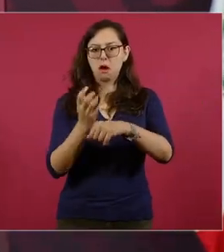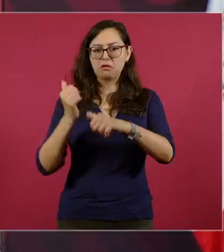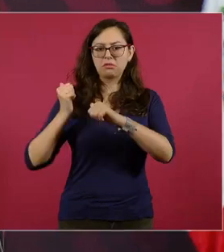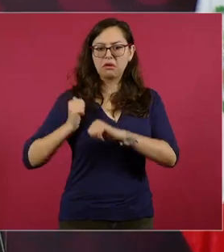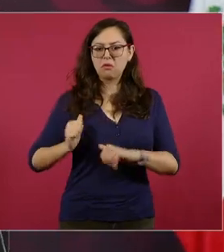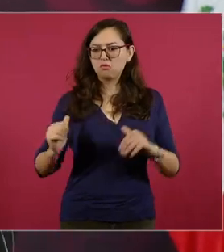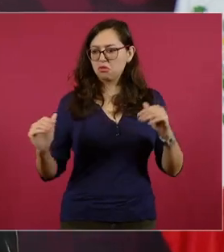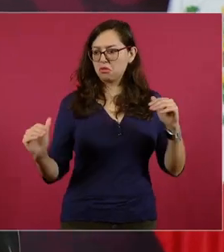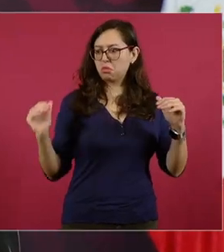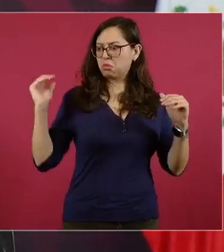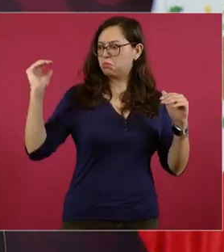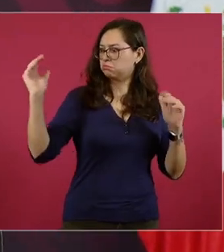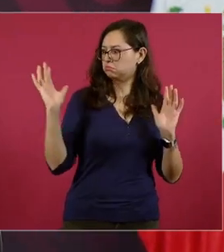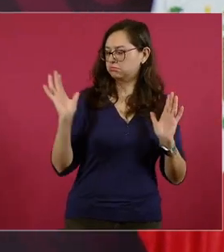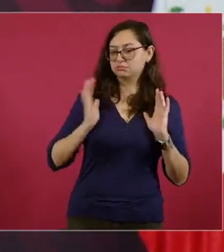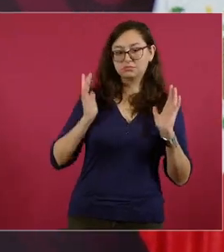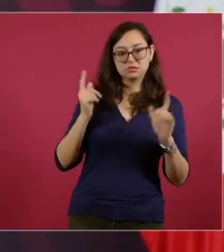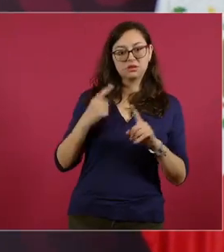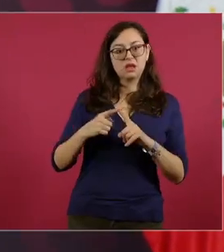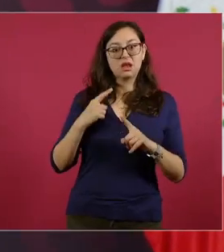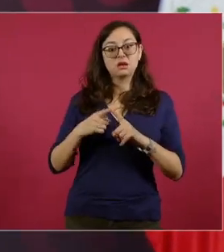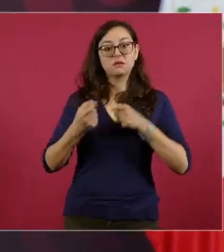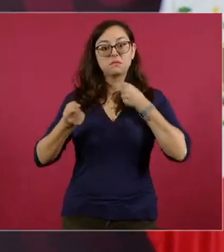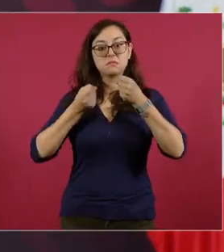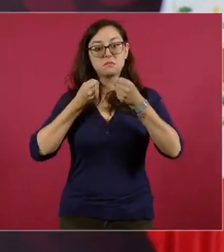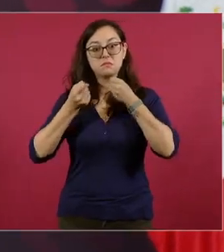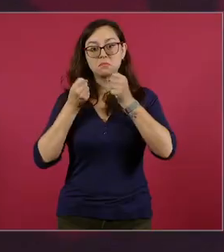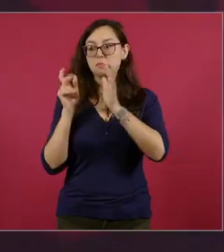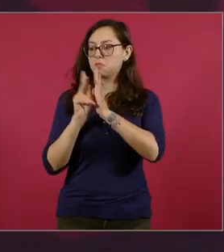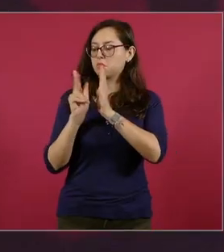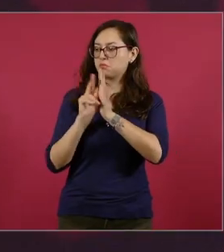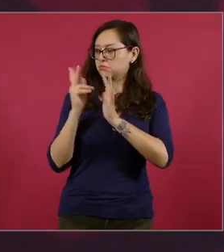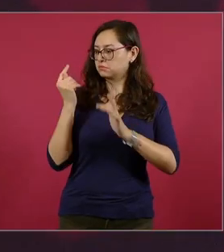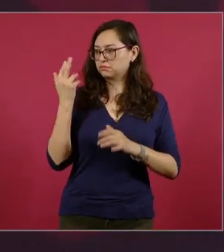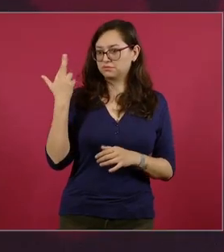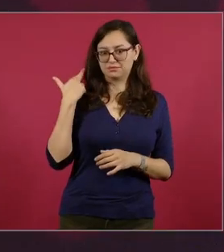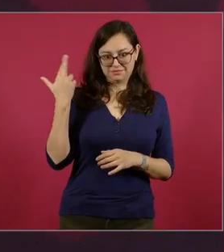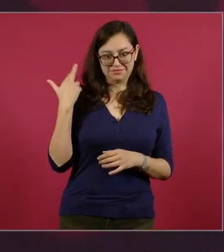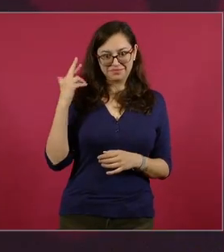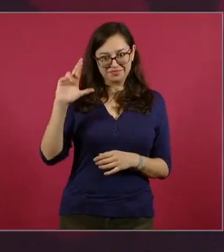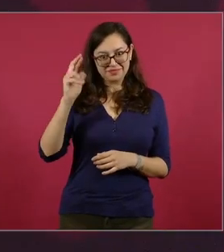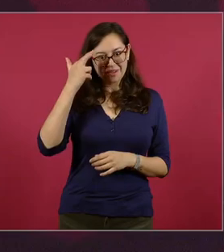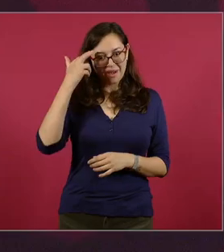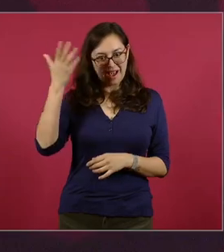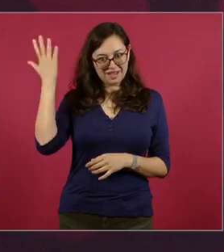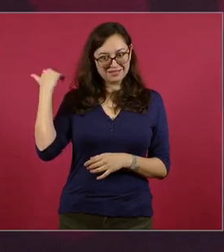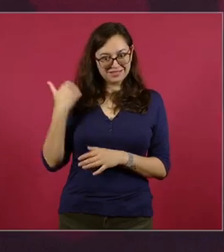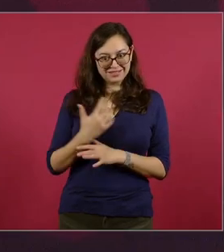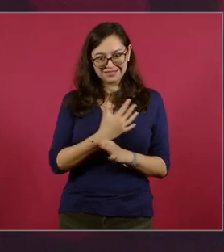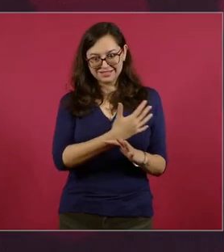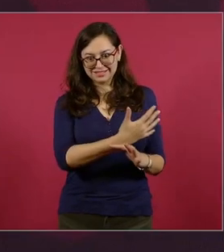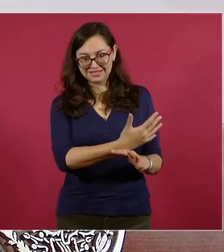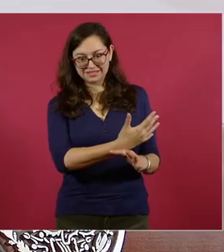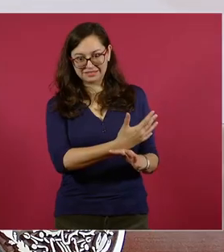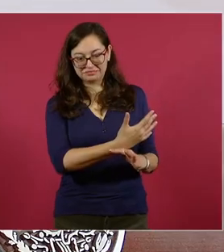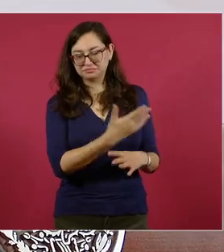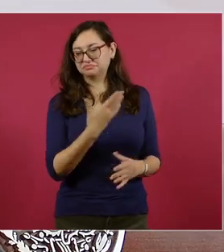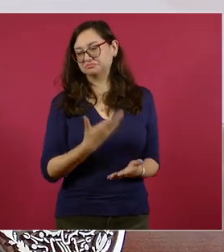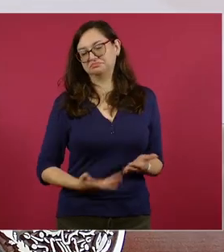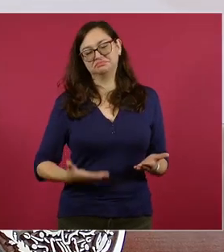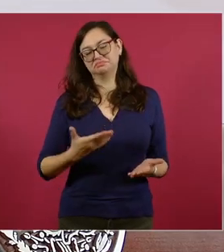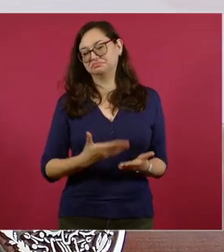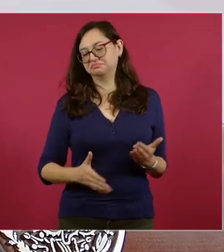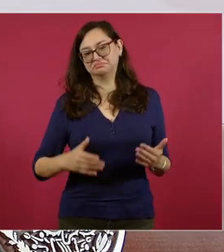no se apega a la nueva realidad. Ahora